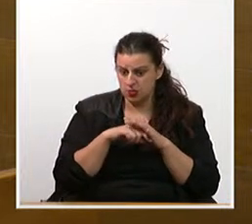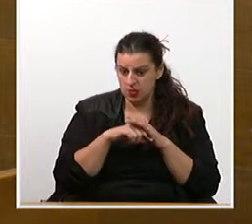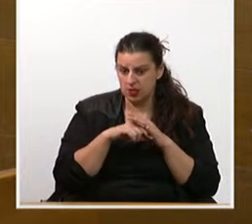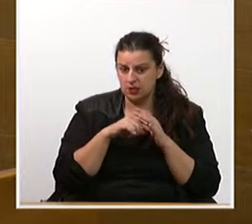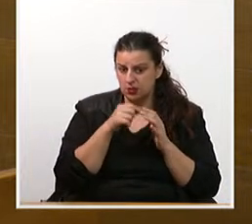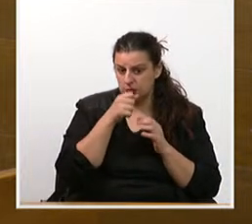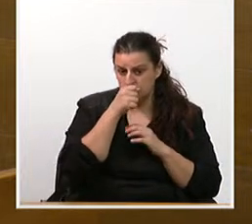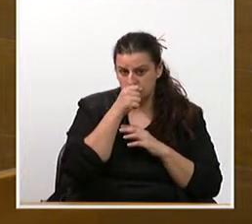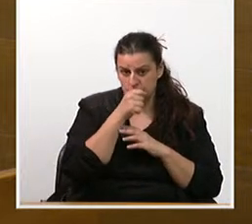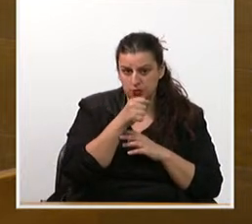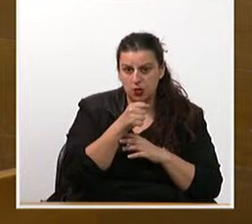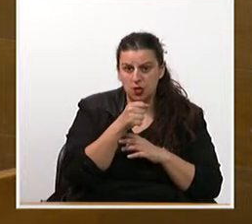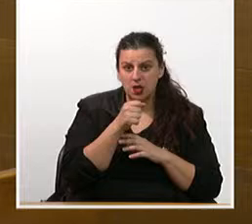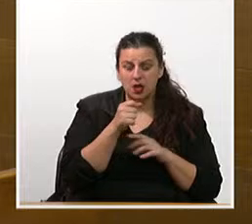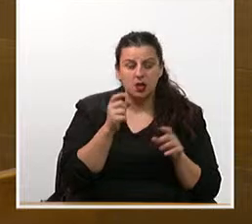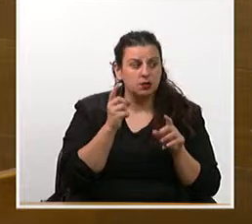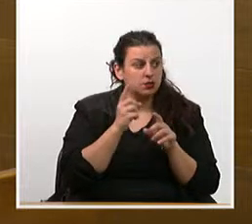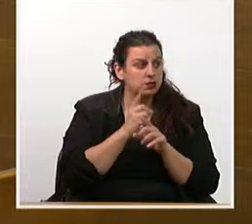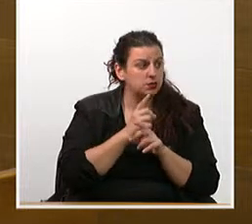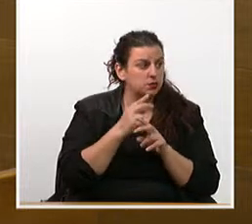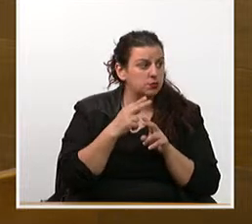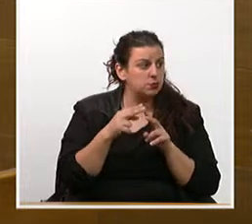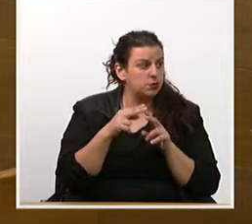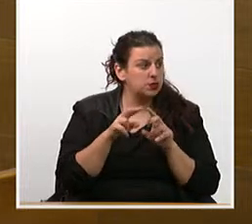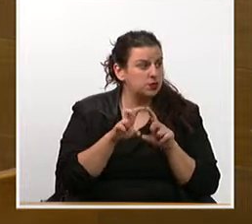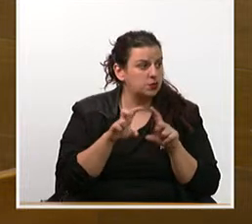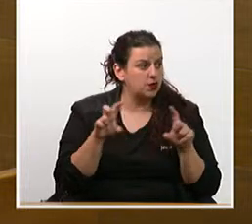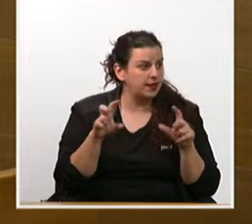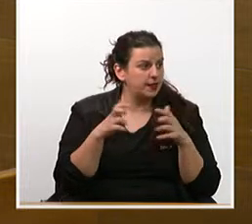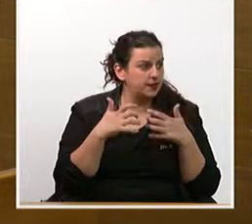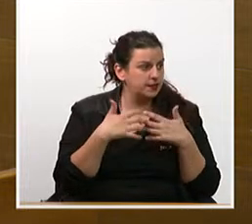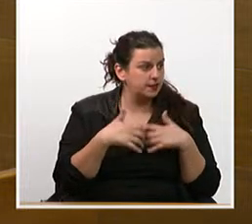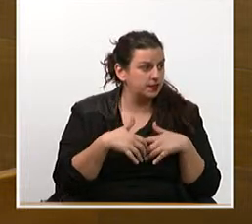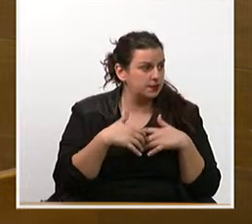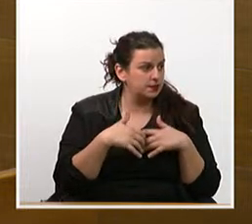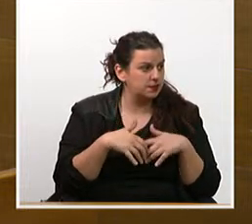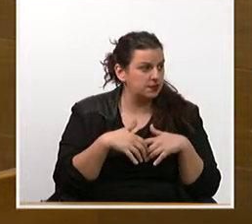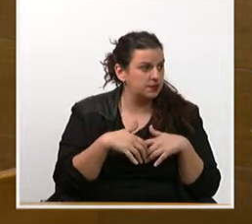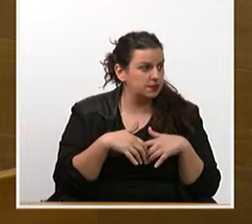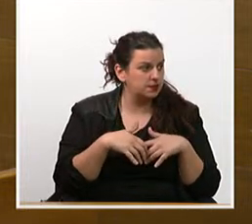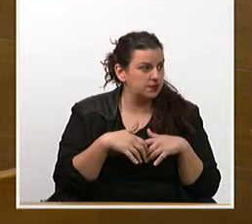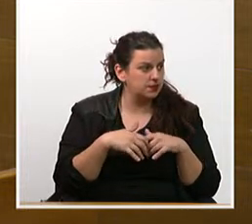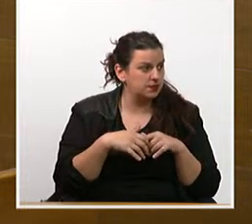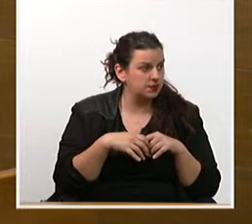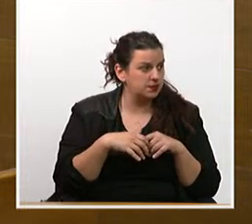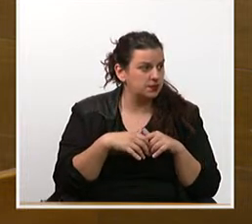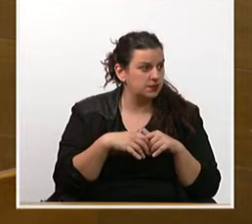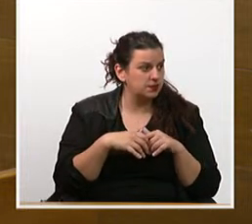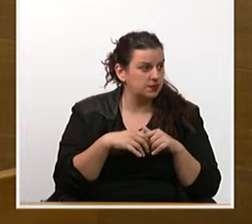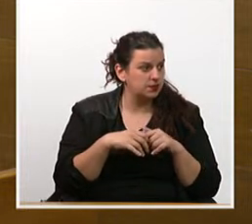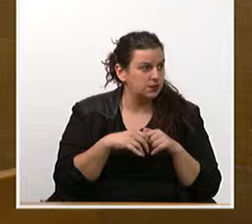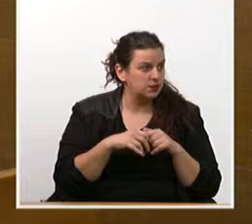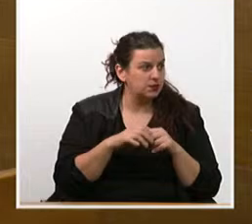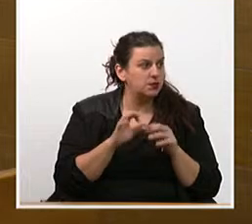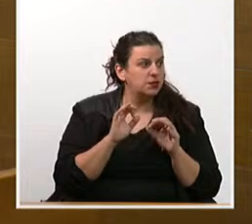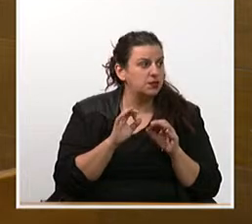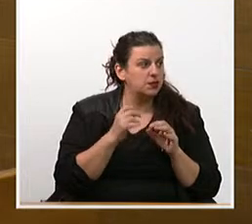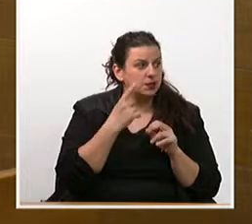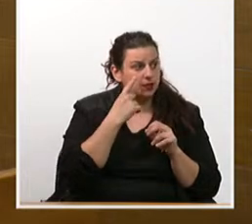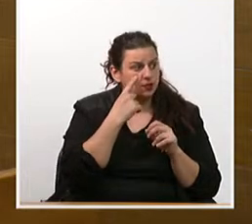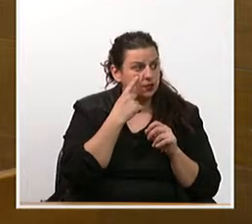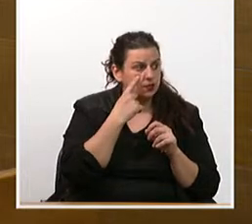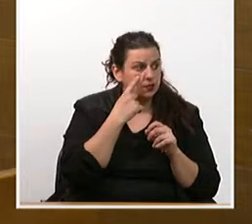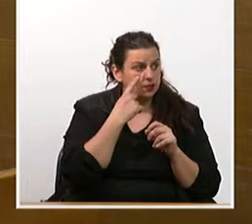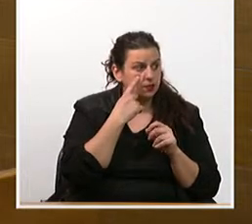socialista en las políticas empresariales industriales y turísticas a lo largo de estos años hemos sido testigos